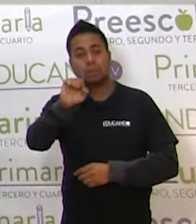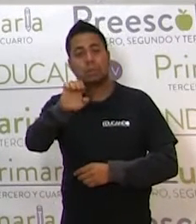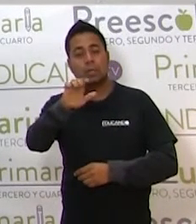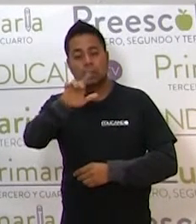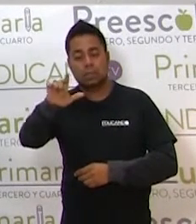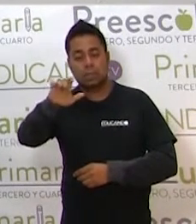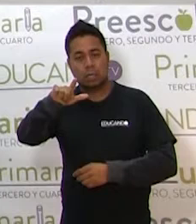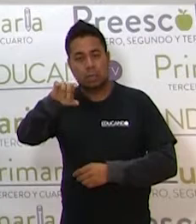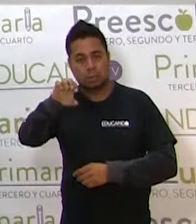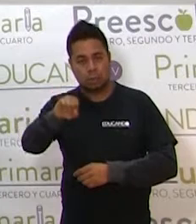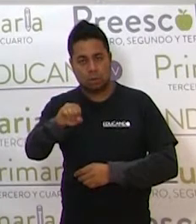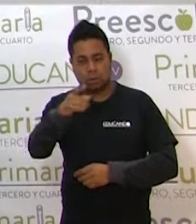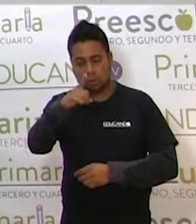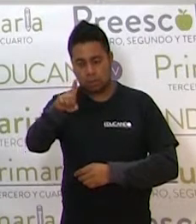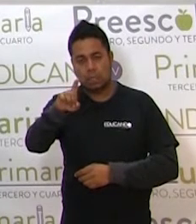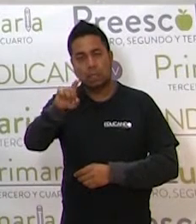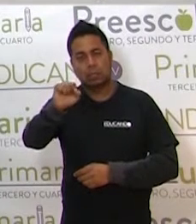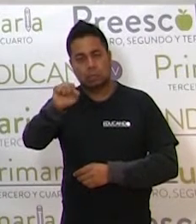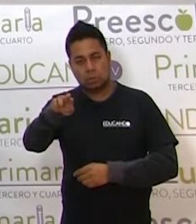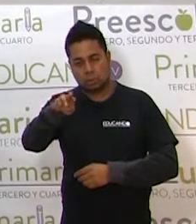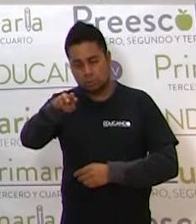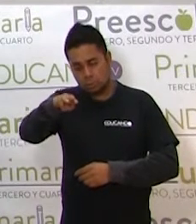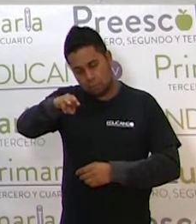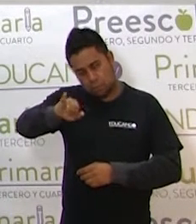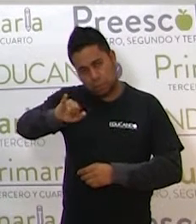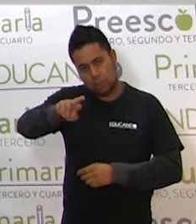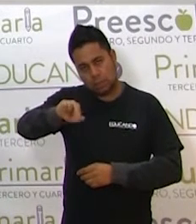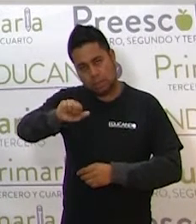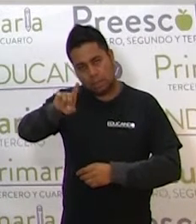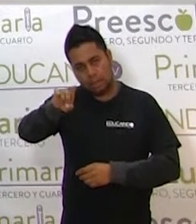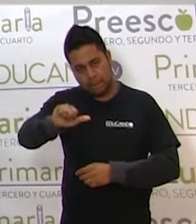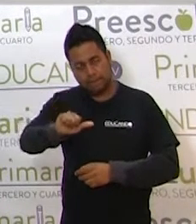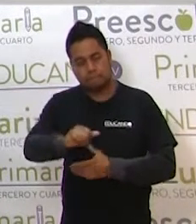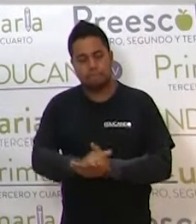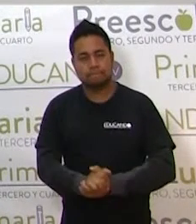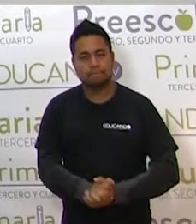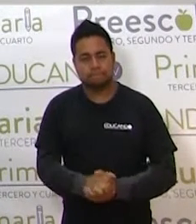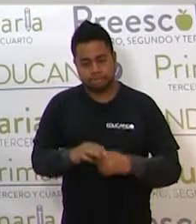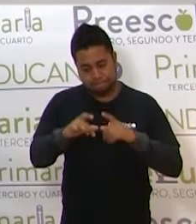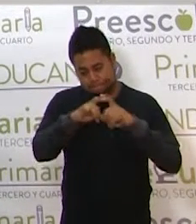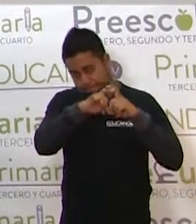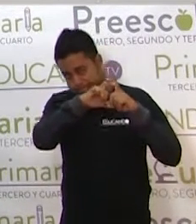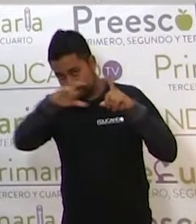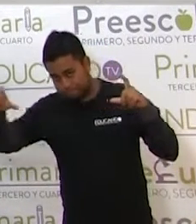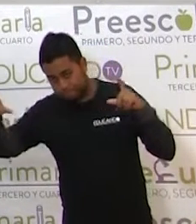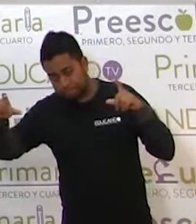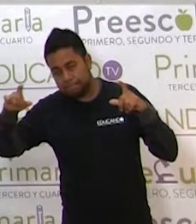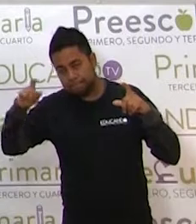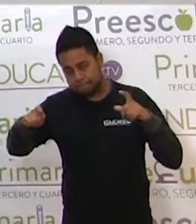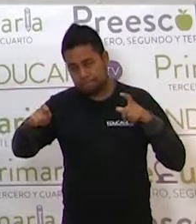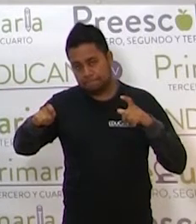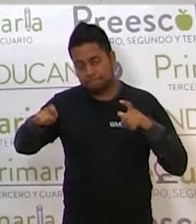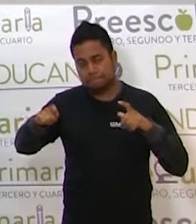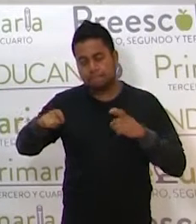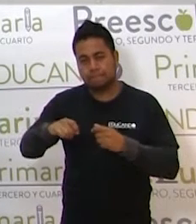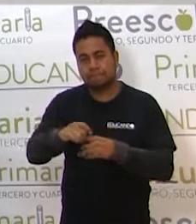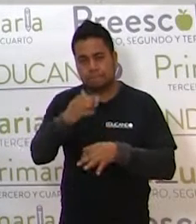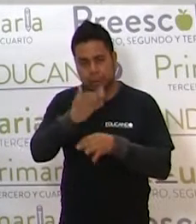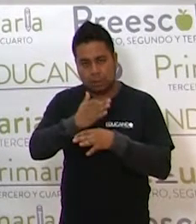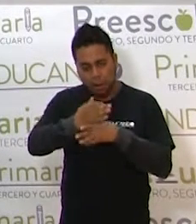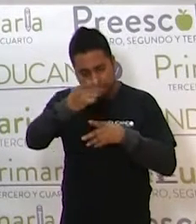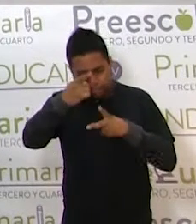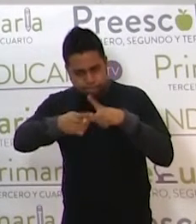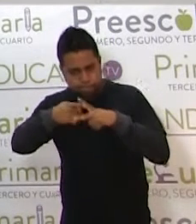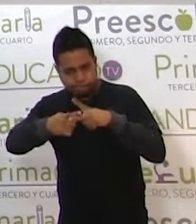es la lectura del verso que tenemos ya en la pizarra lo vamos a vamos a realizar la métrica